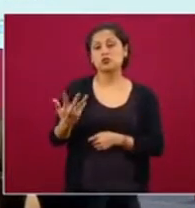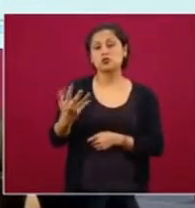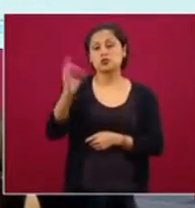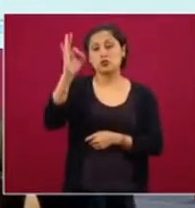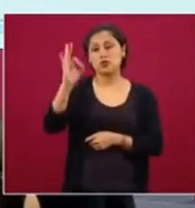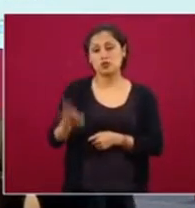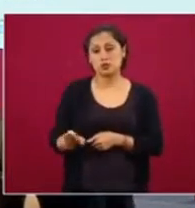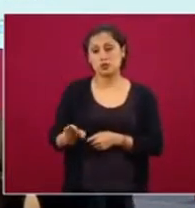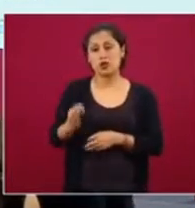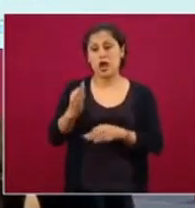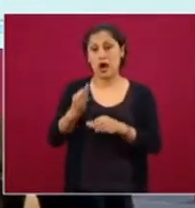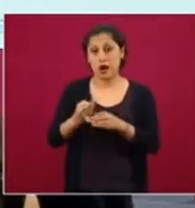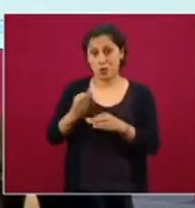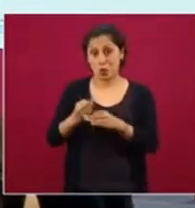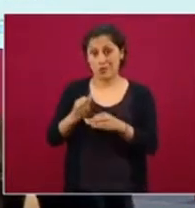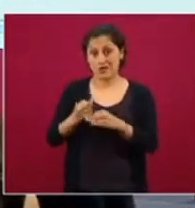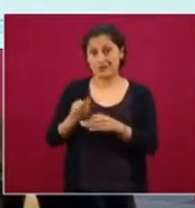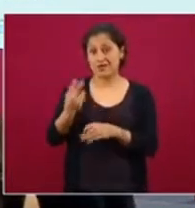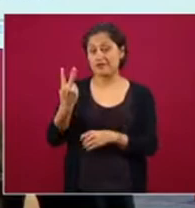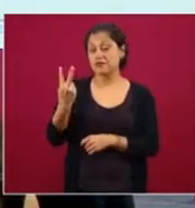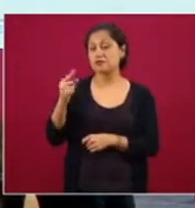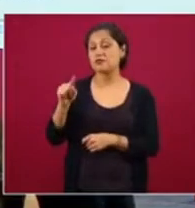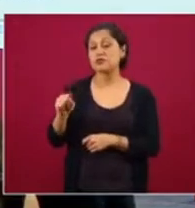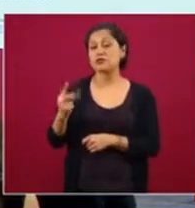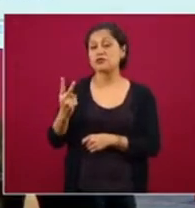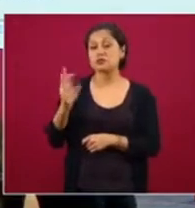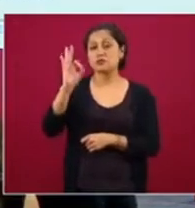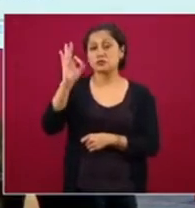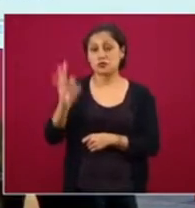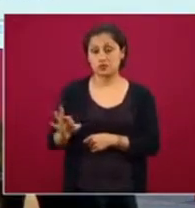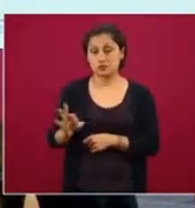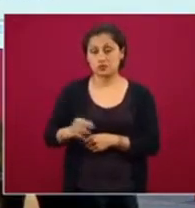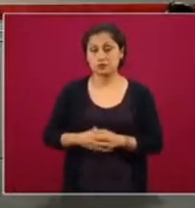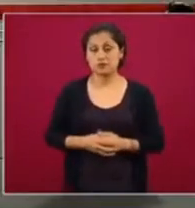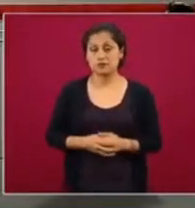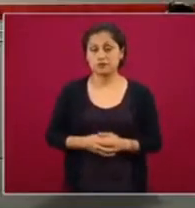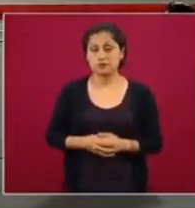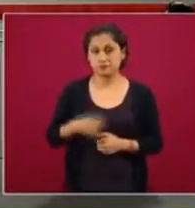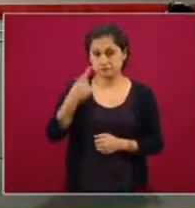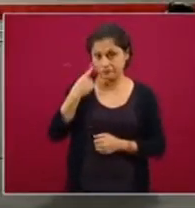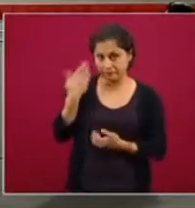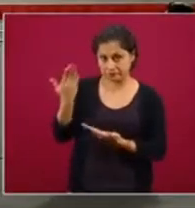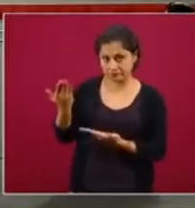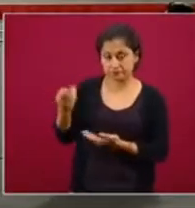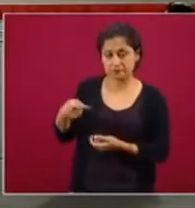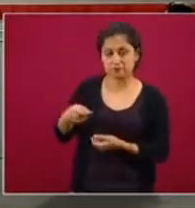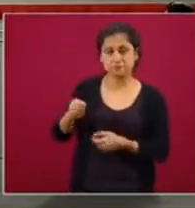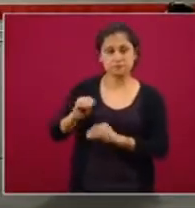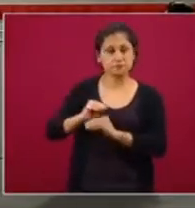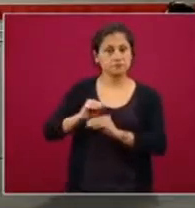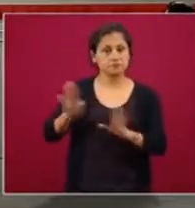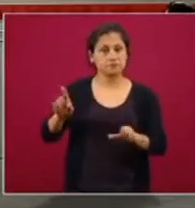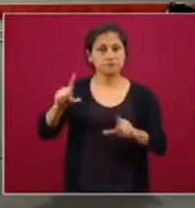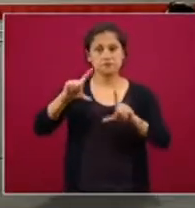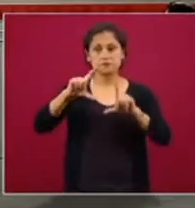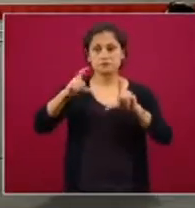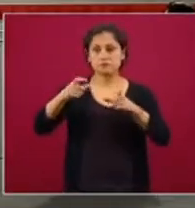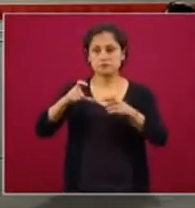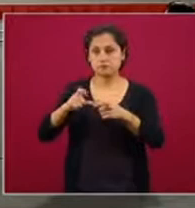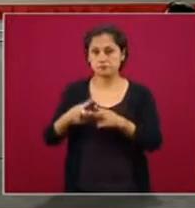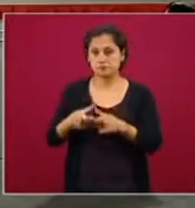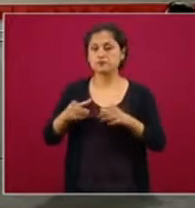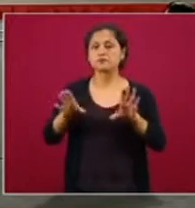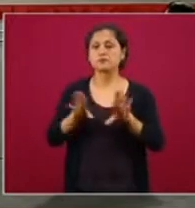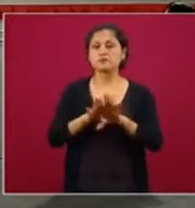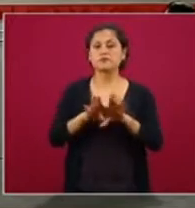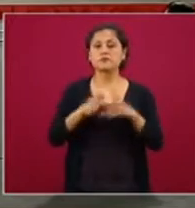2.5% y ahorita están creciendo a 2.2%. Claramente se desacelera la epidemia. En